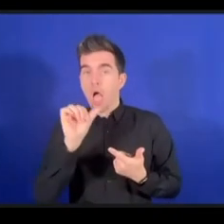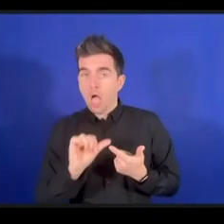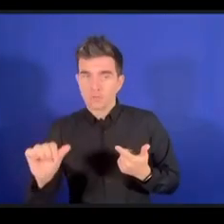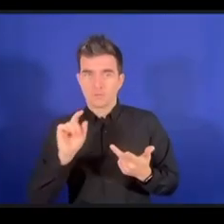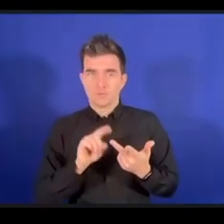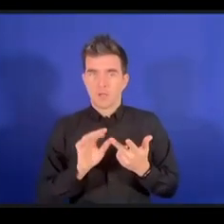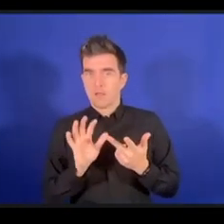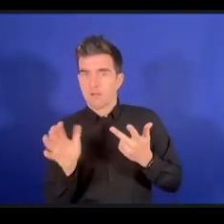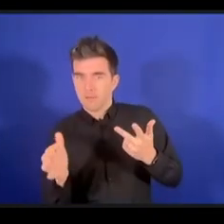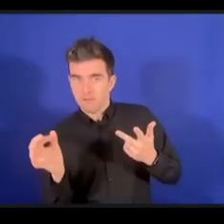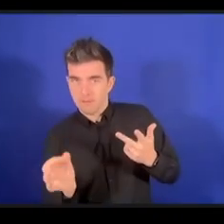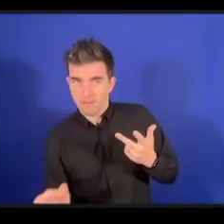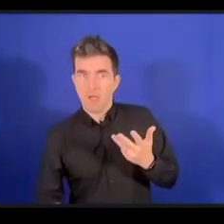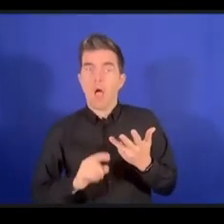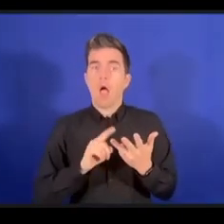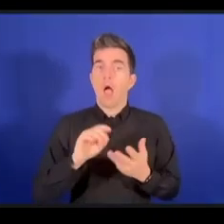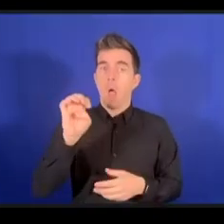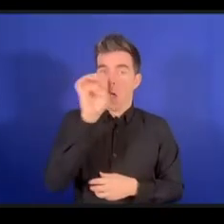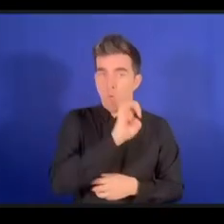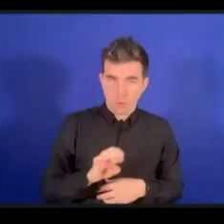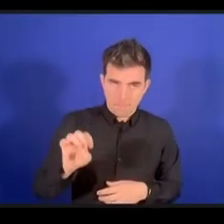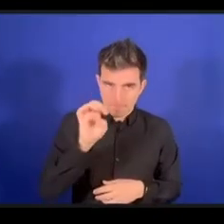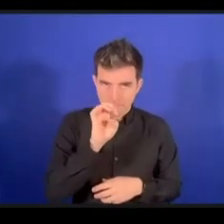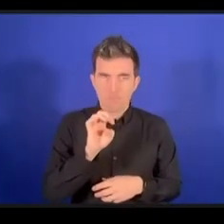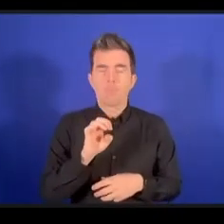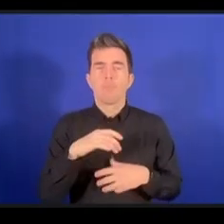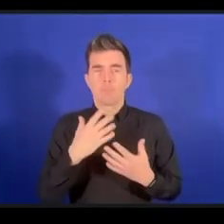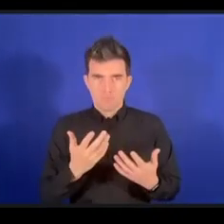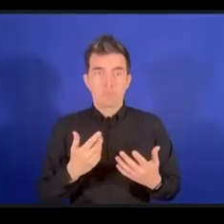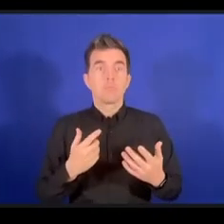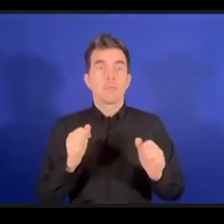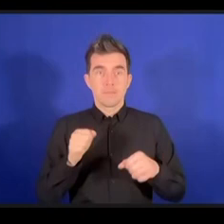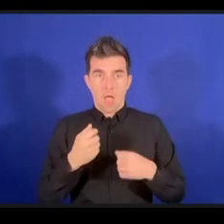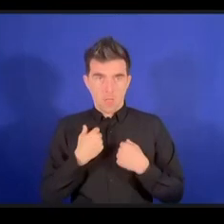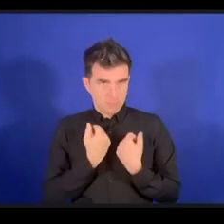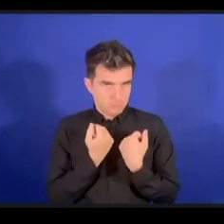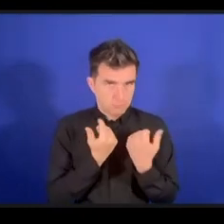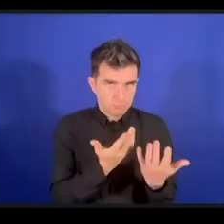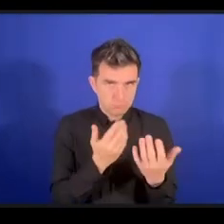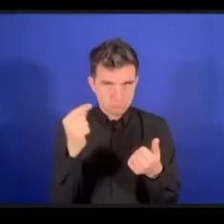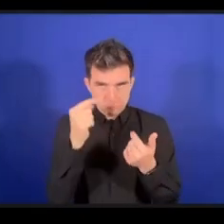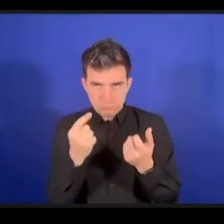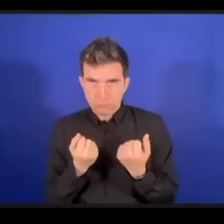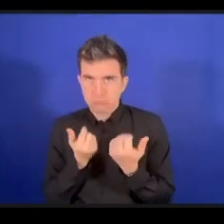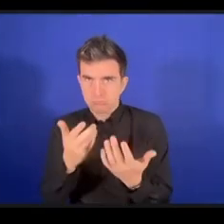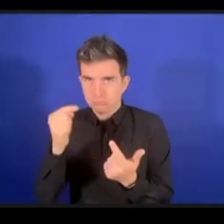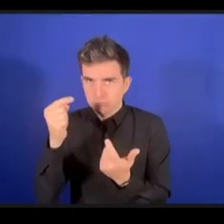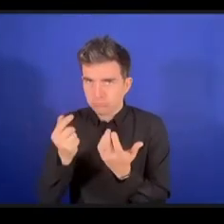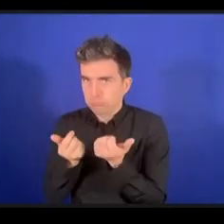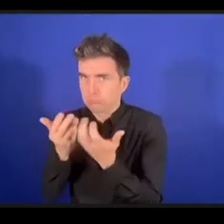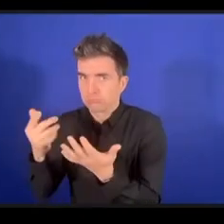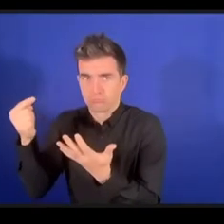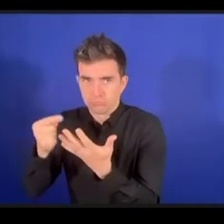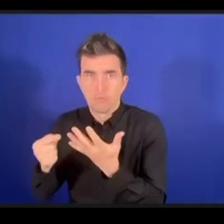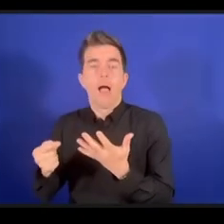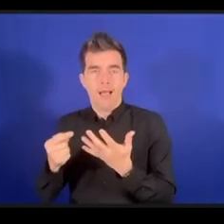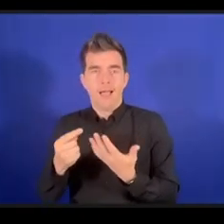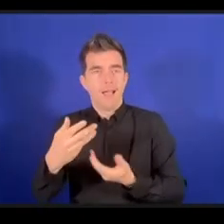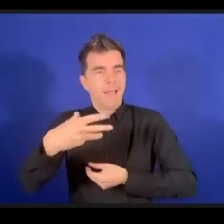con unas becas con los fondos generosos de Google y